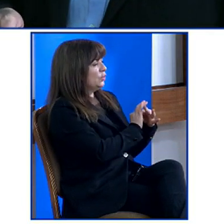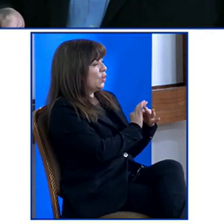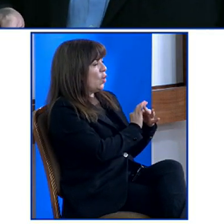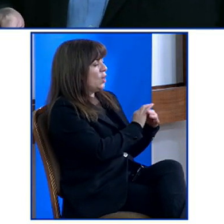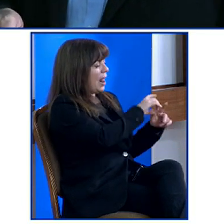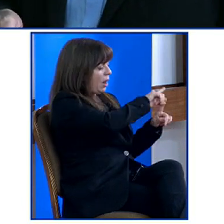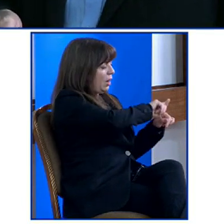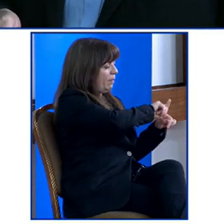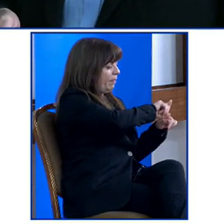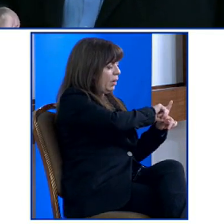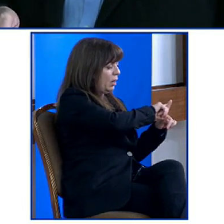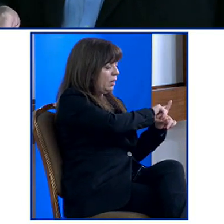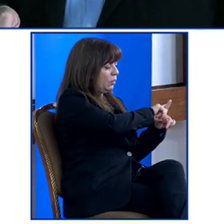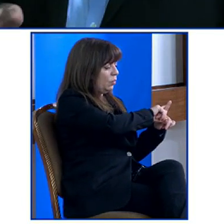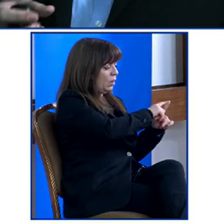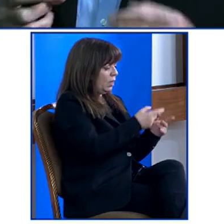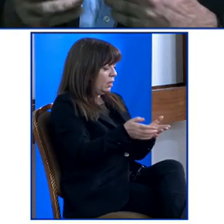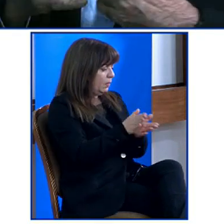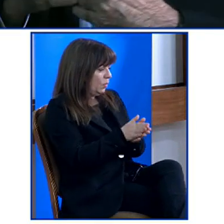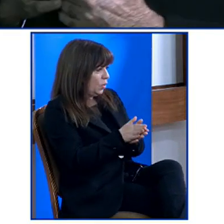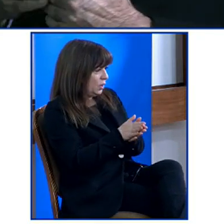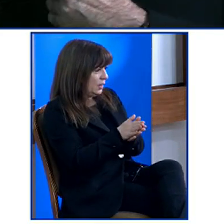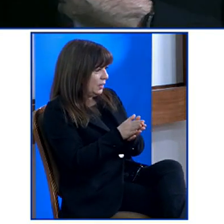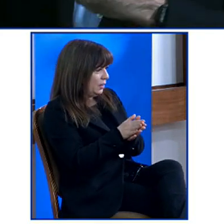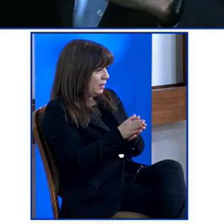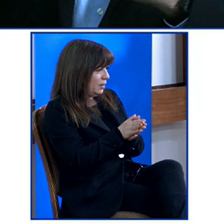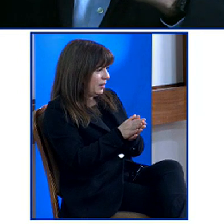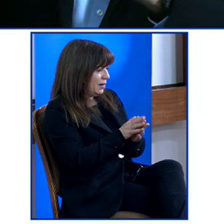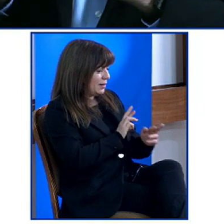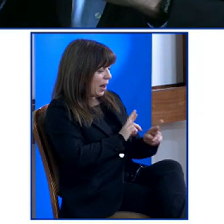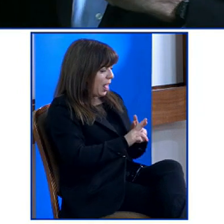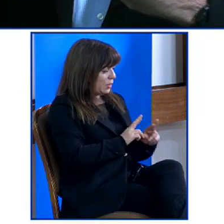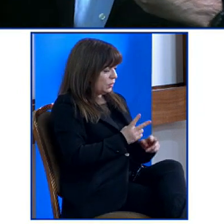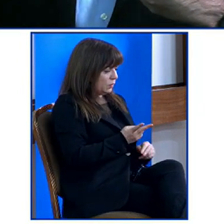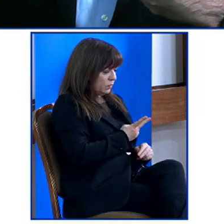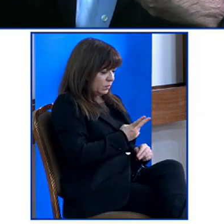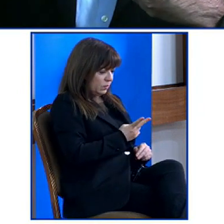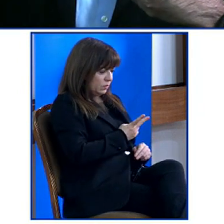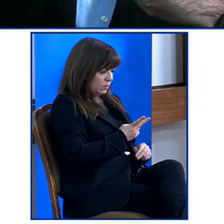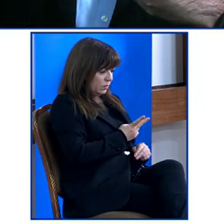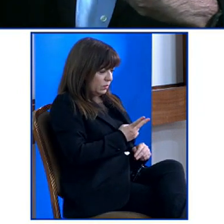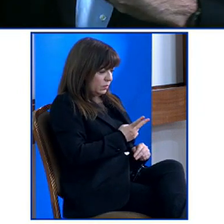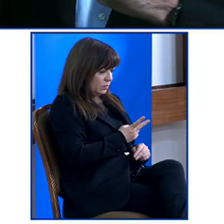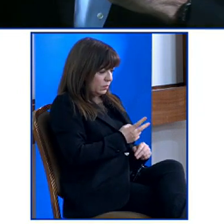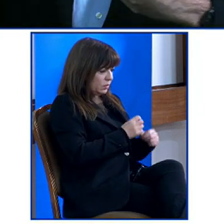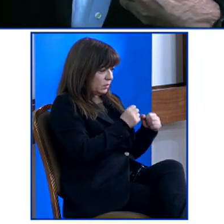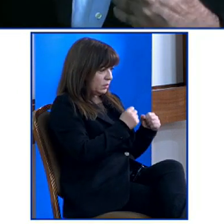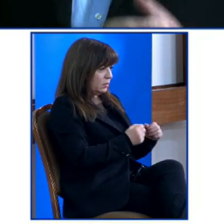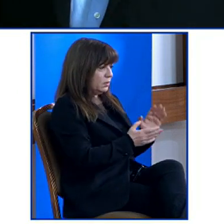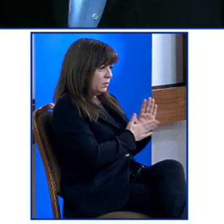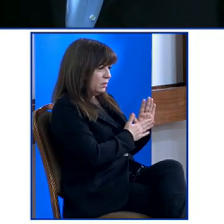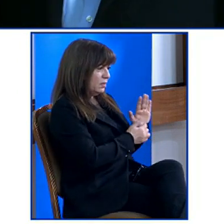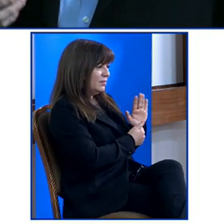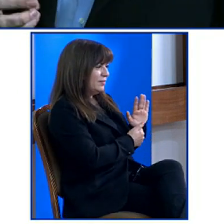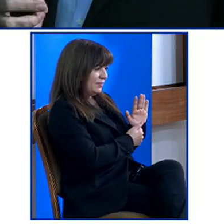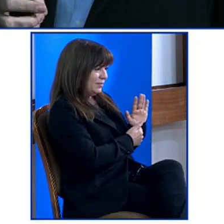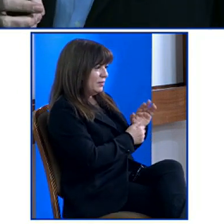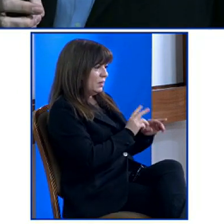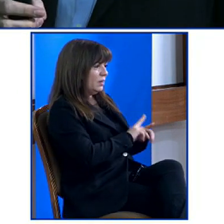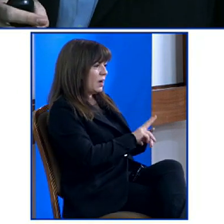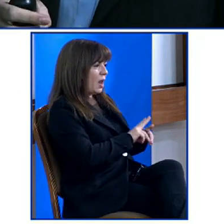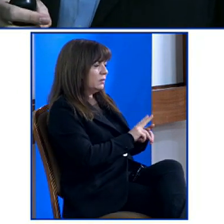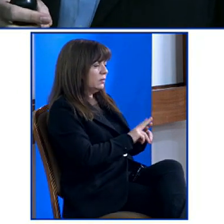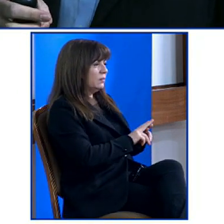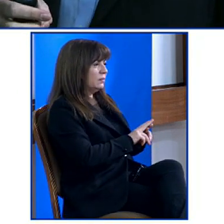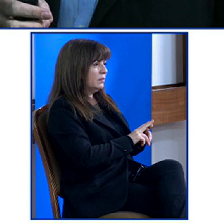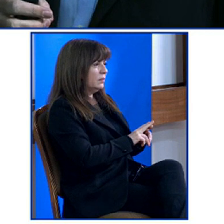la temperatura y la mortalidad, pues fue extenderla con las proyecciones de temperaturas realizadas por